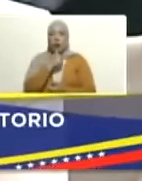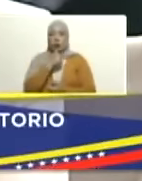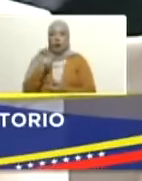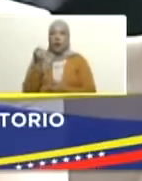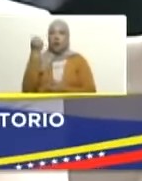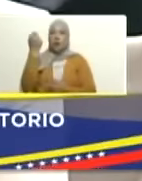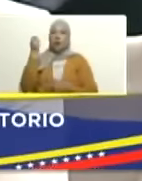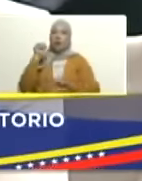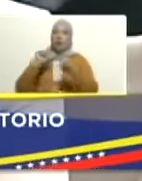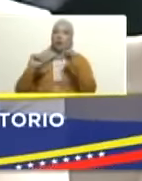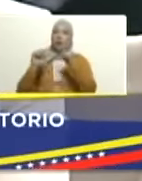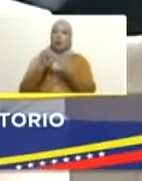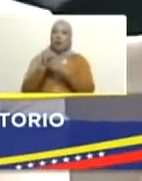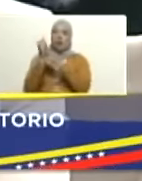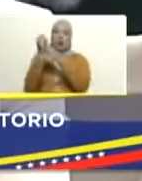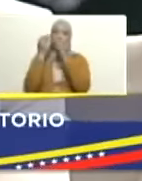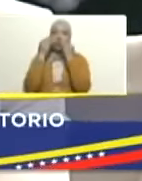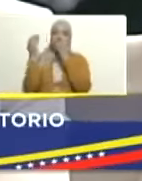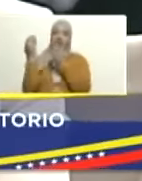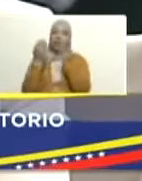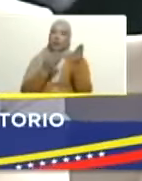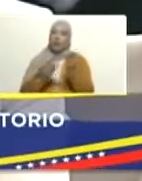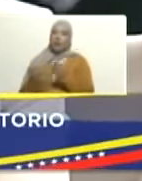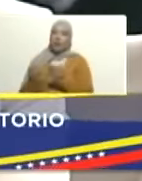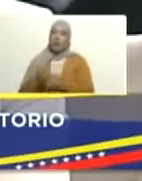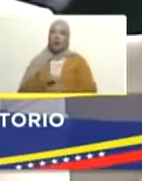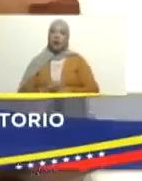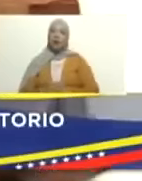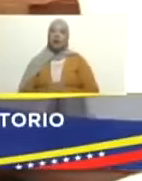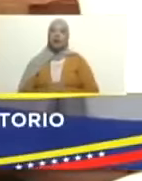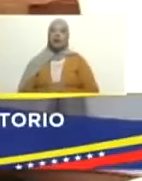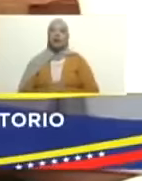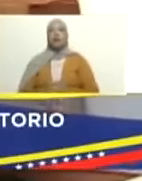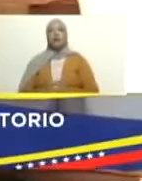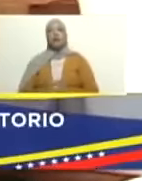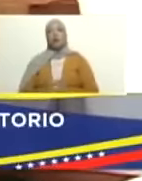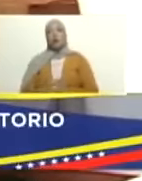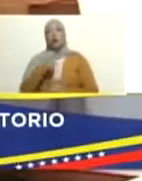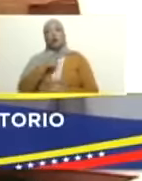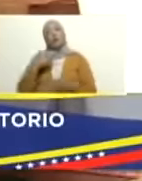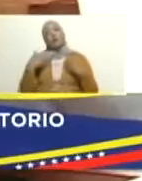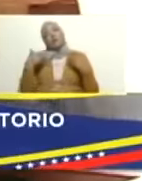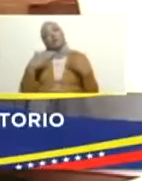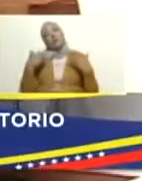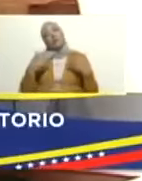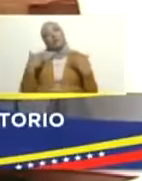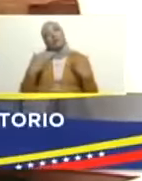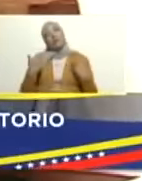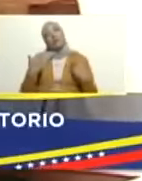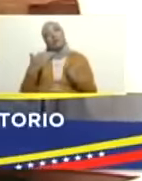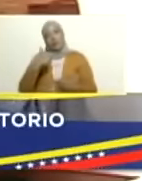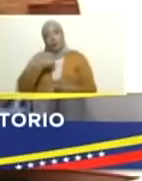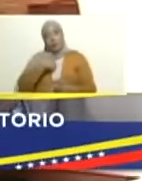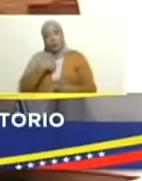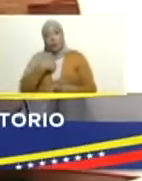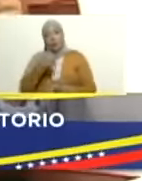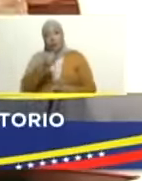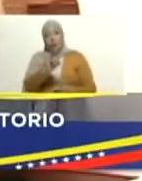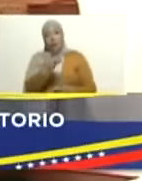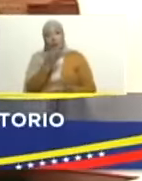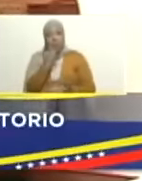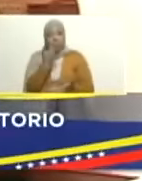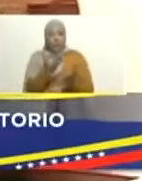The First Combat. Bienvenida. Bueno, me siento muy contento de tener en mis manos